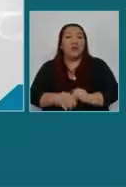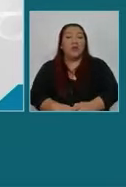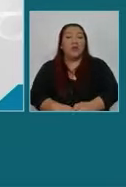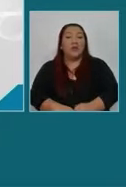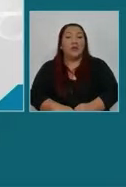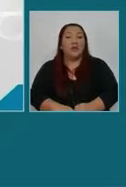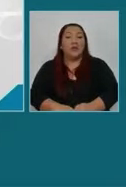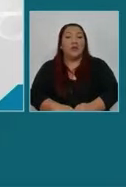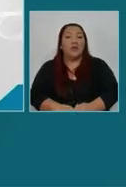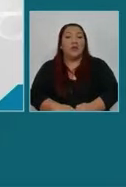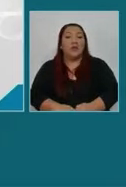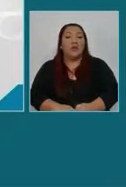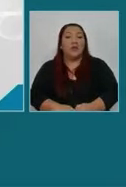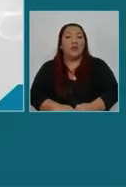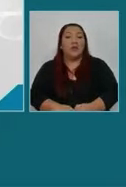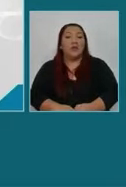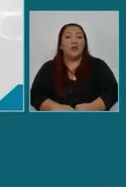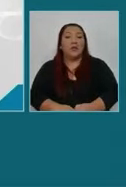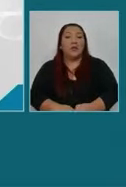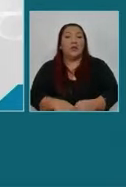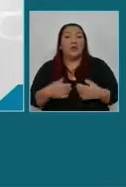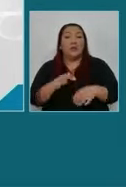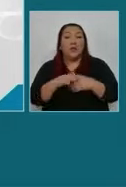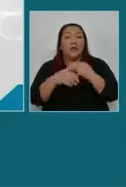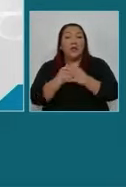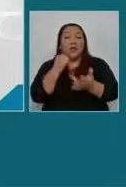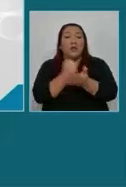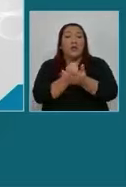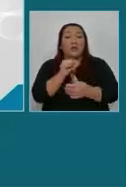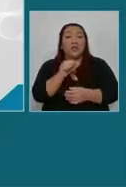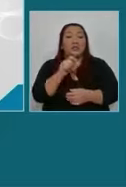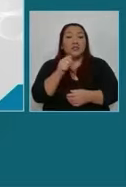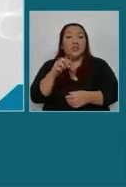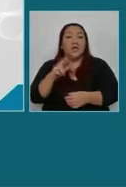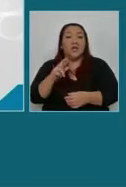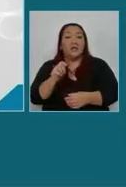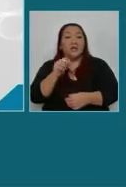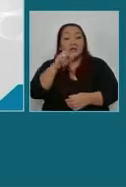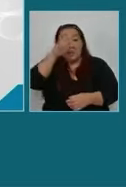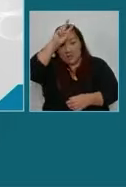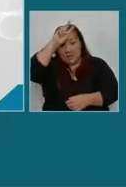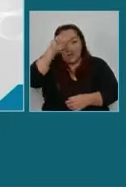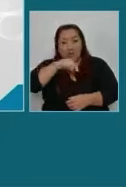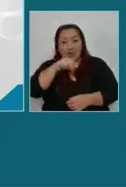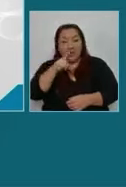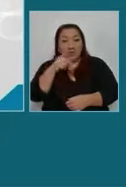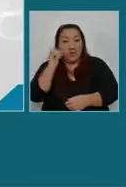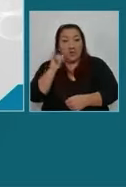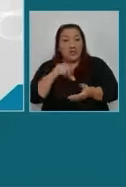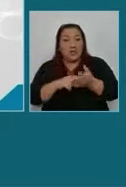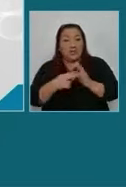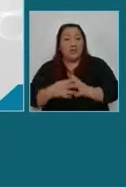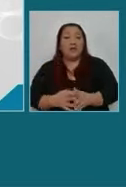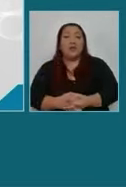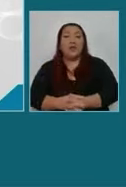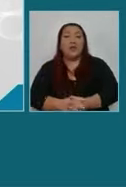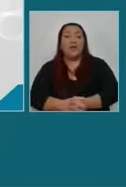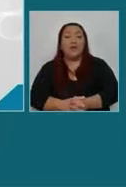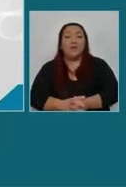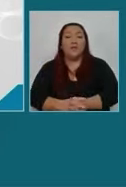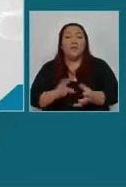La hacemos, a través de la marca Startup Perú, de la iniciativa Startup Perú, que es una iniciativa que